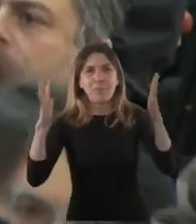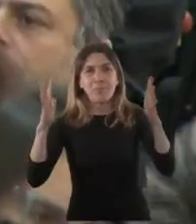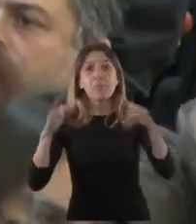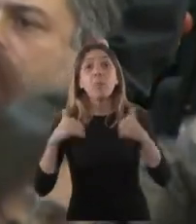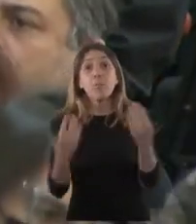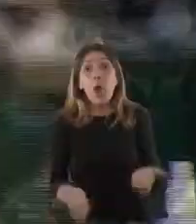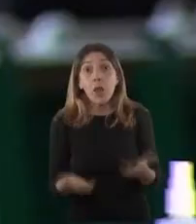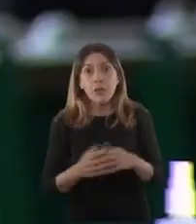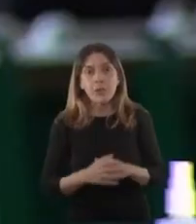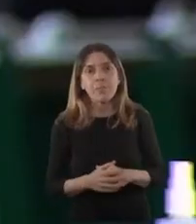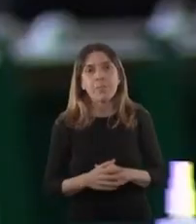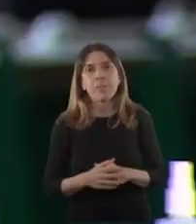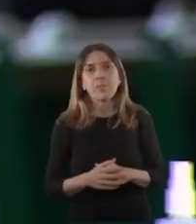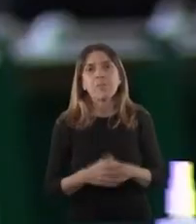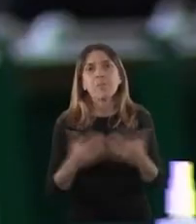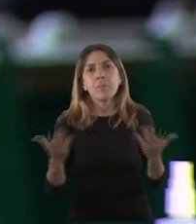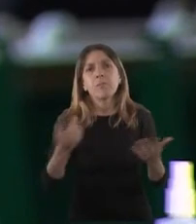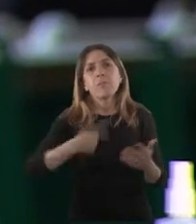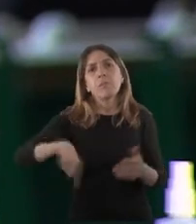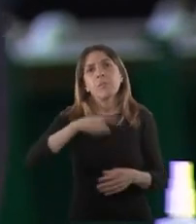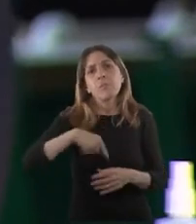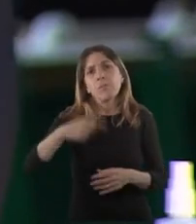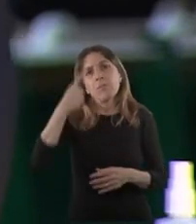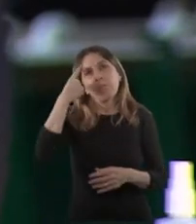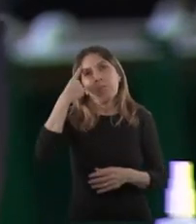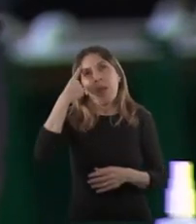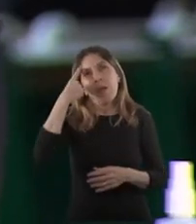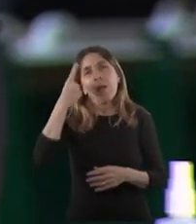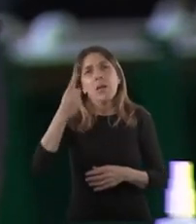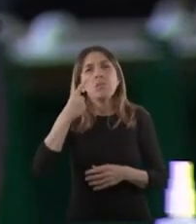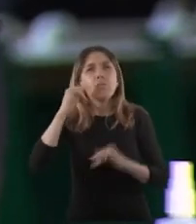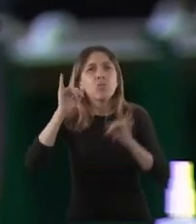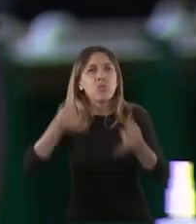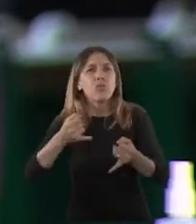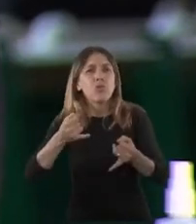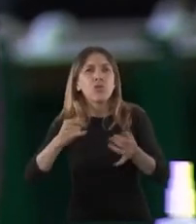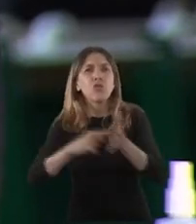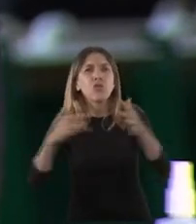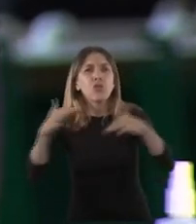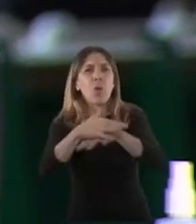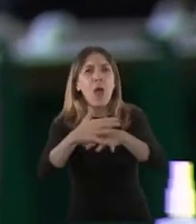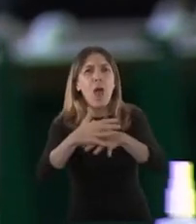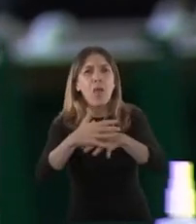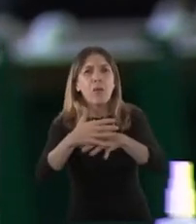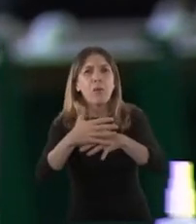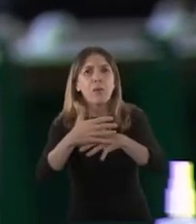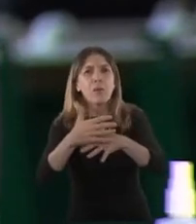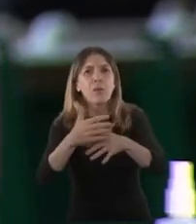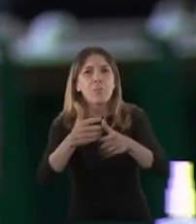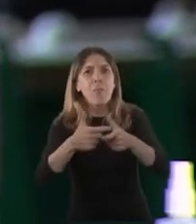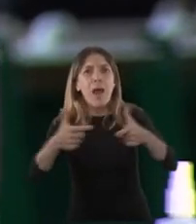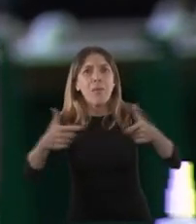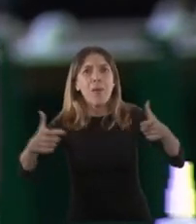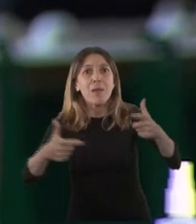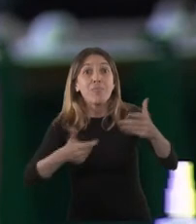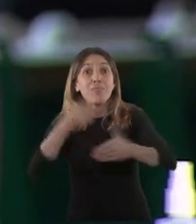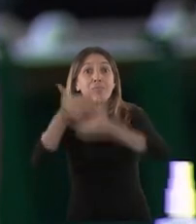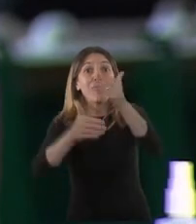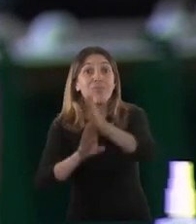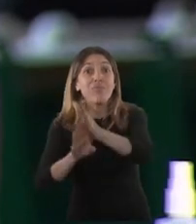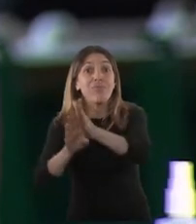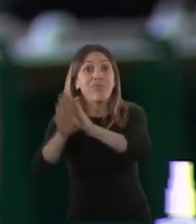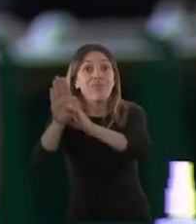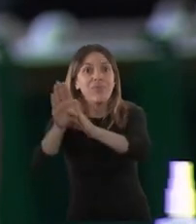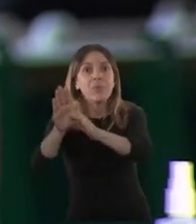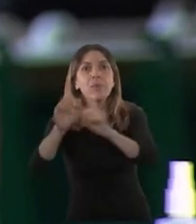Por eso, cuando vemos el crecimiento de esta ciudad, cuando vemos que Las Parejas es una de las